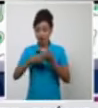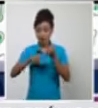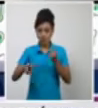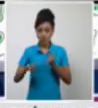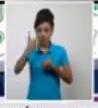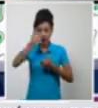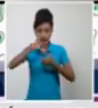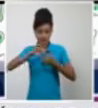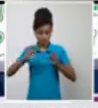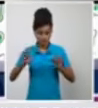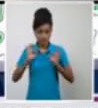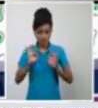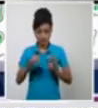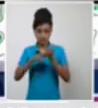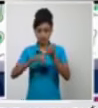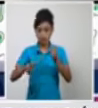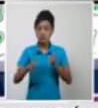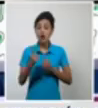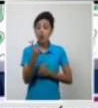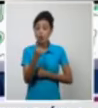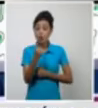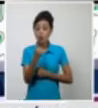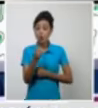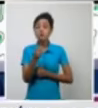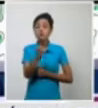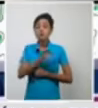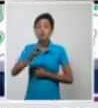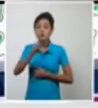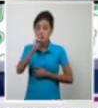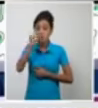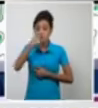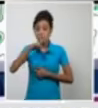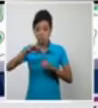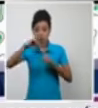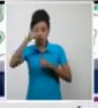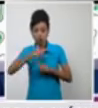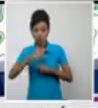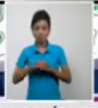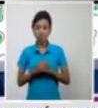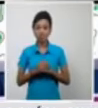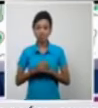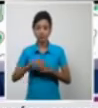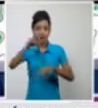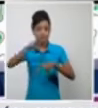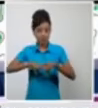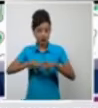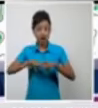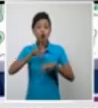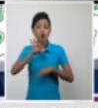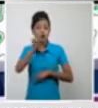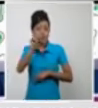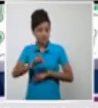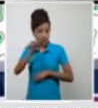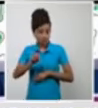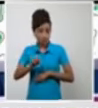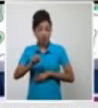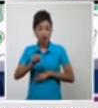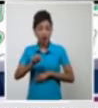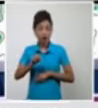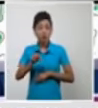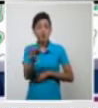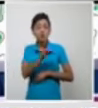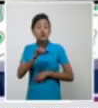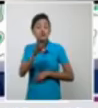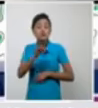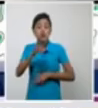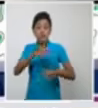Artemisa, uno fue del municipio Bauta, en La Habana, que se reportaron 8 casos, 2 del municipio de Playa, San